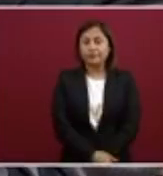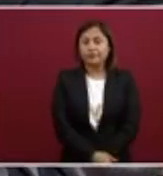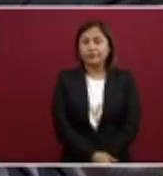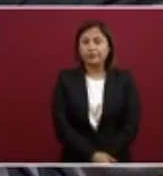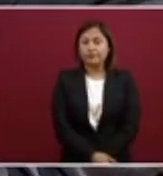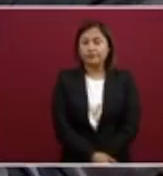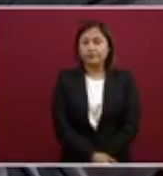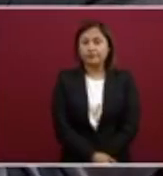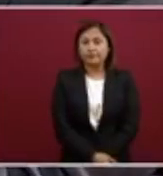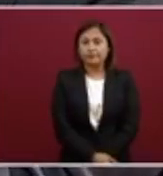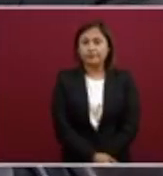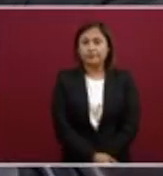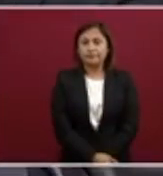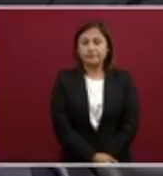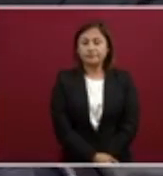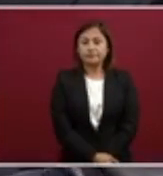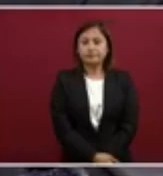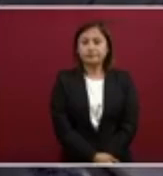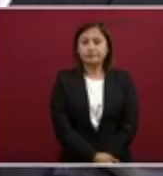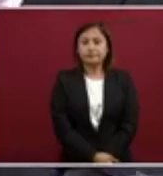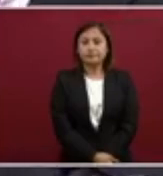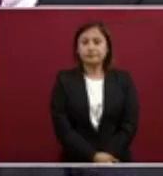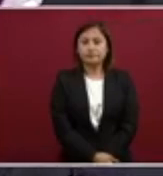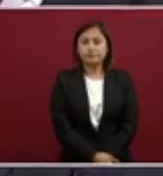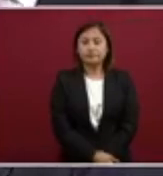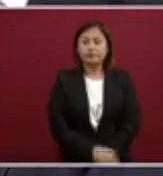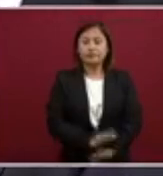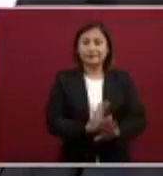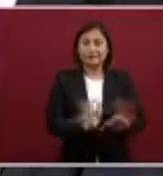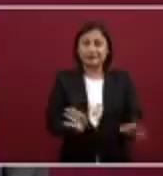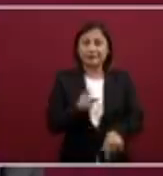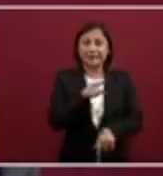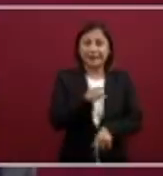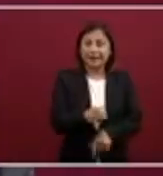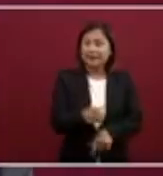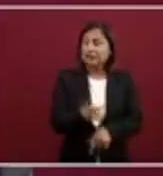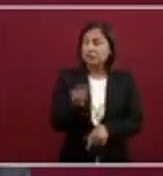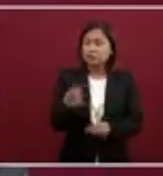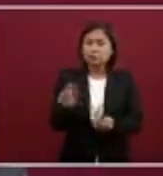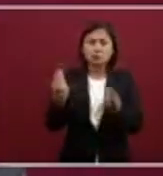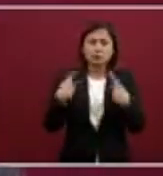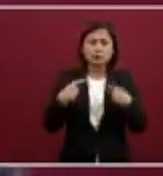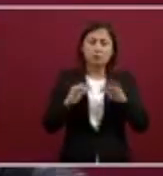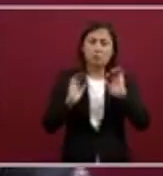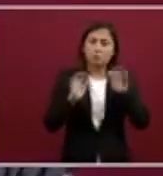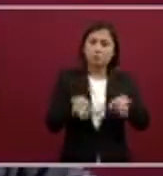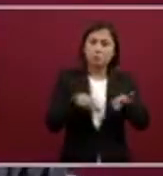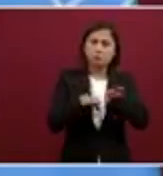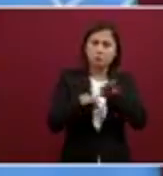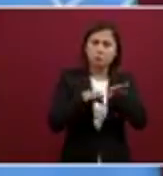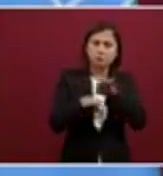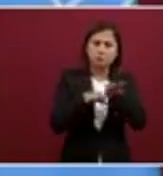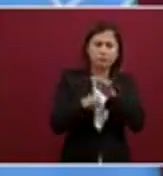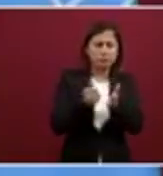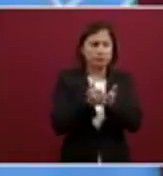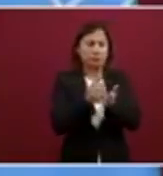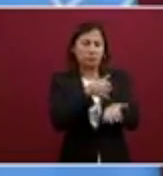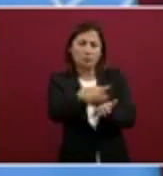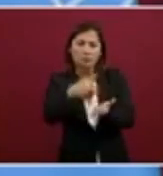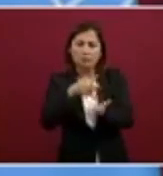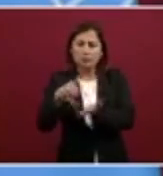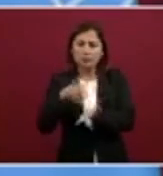creando, se están generando 80,000 empleos ahora.